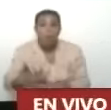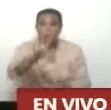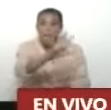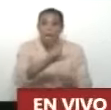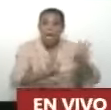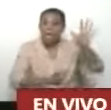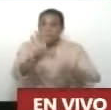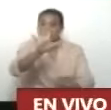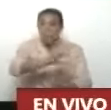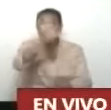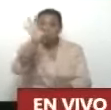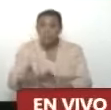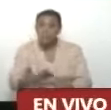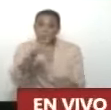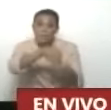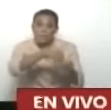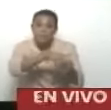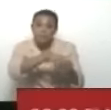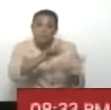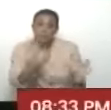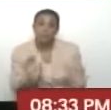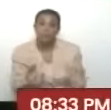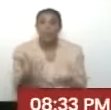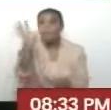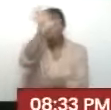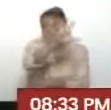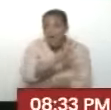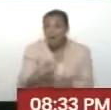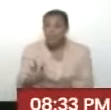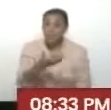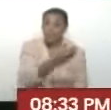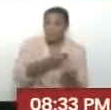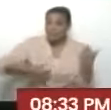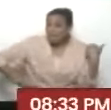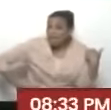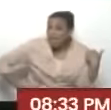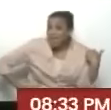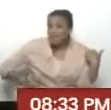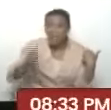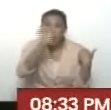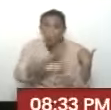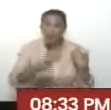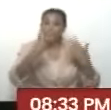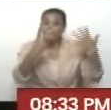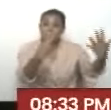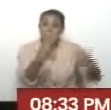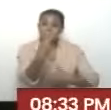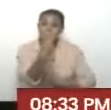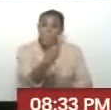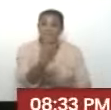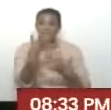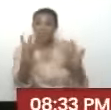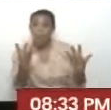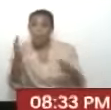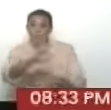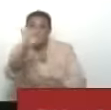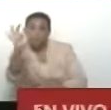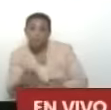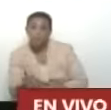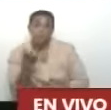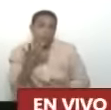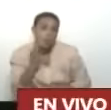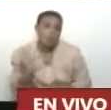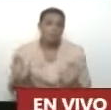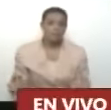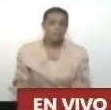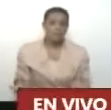el 15% de participación. Hay países que escogen a su presidente en Europa con el 29% de participación.